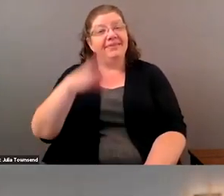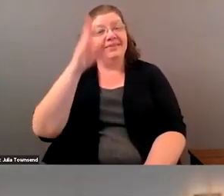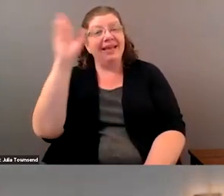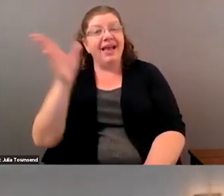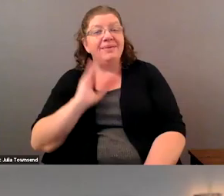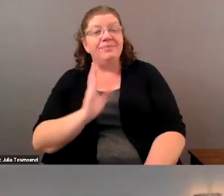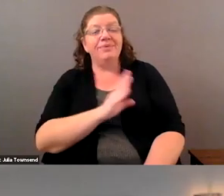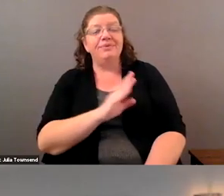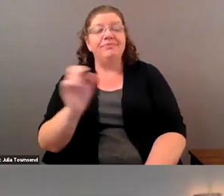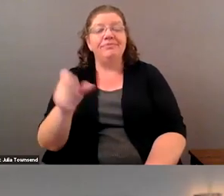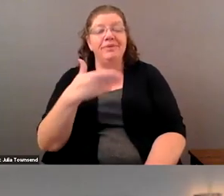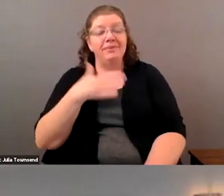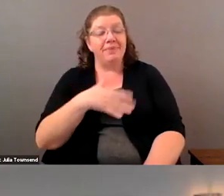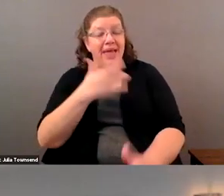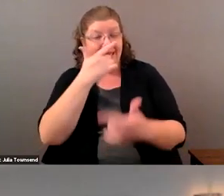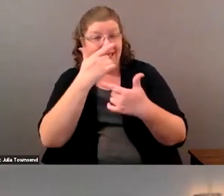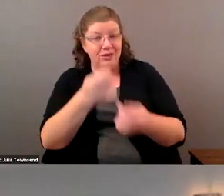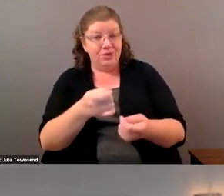tuve